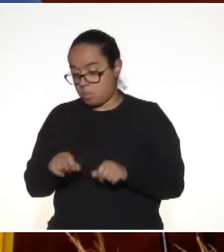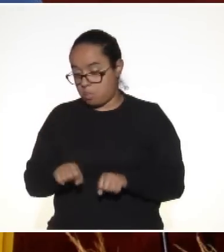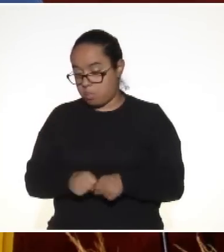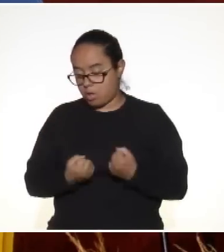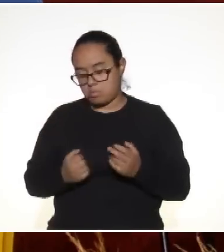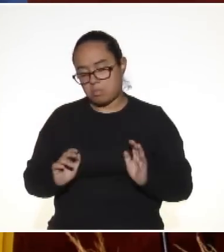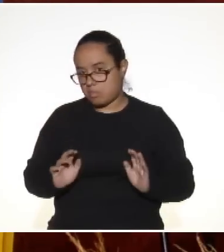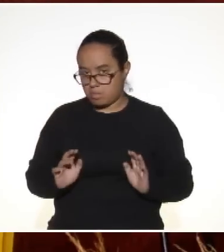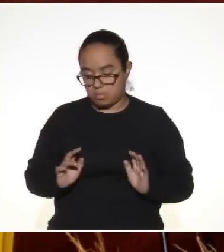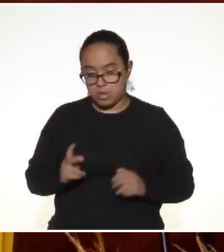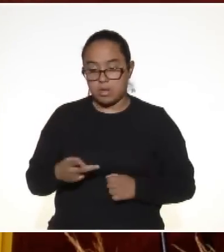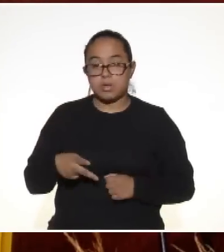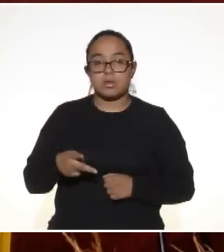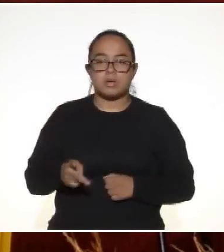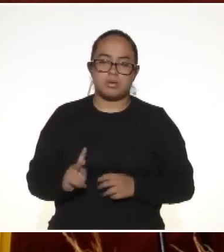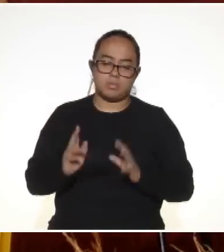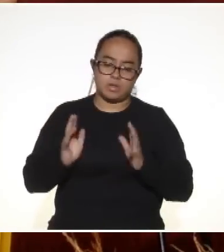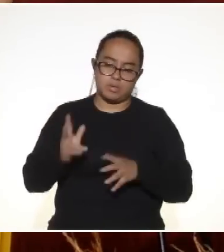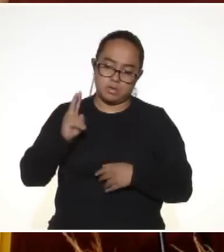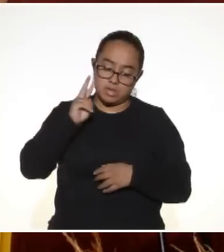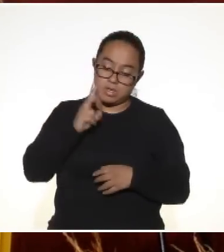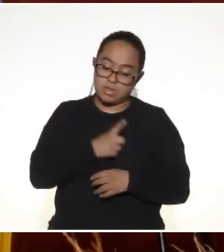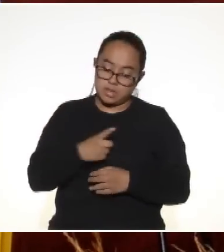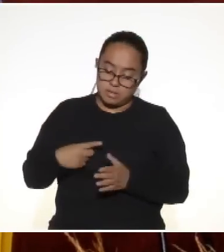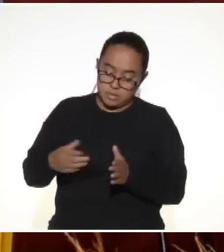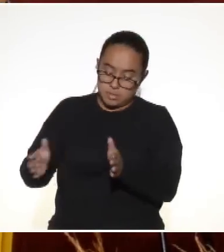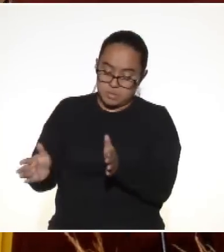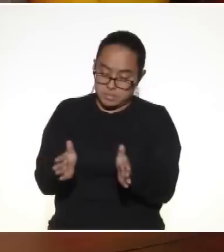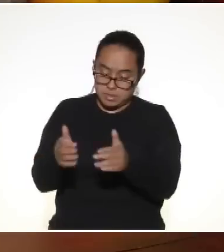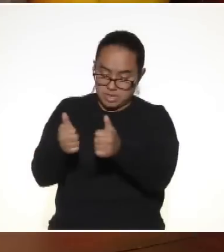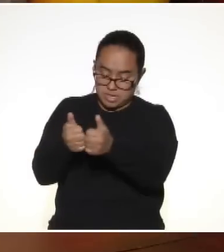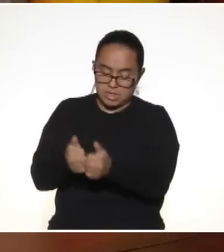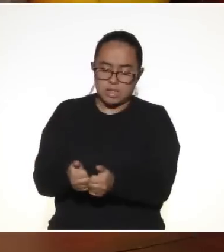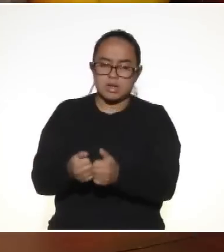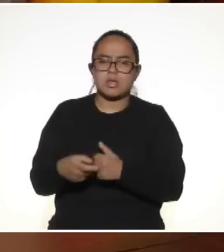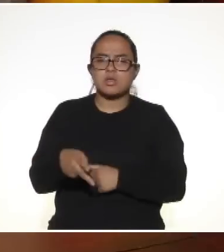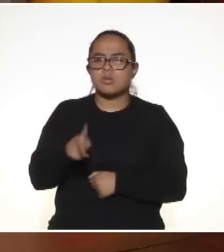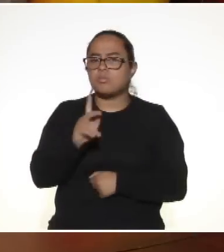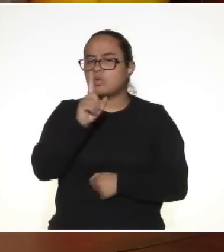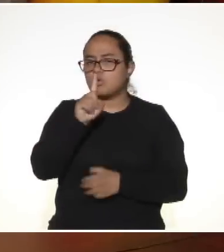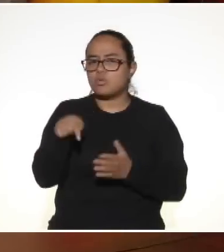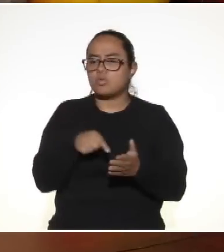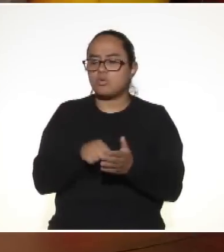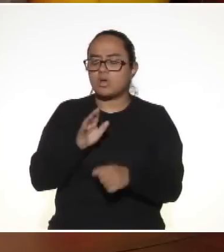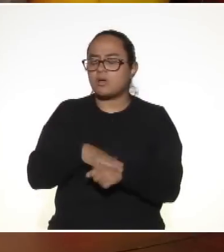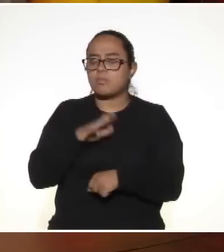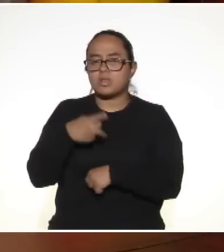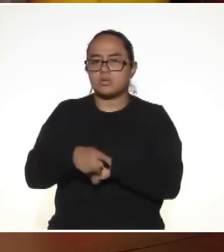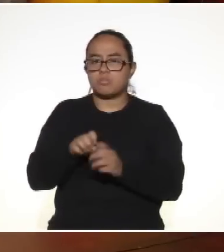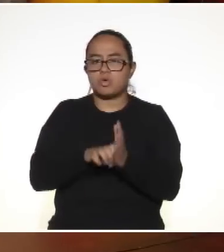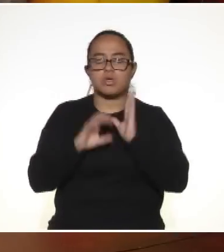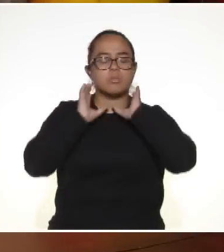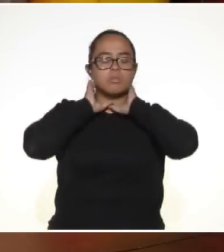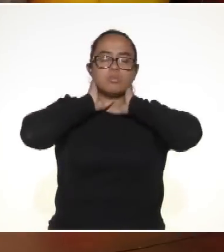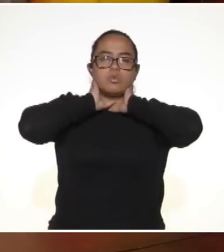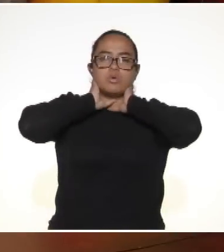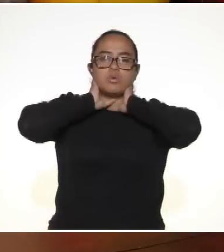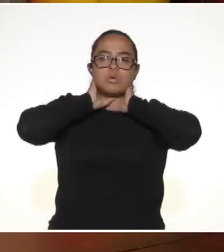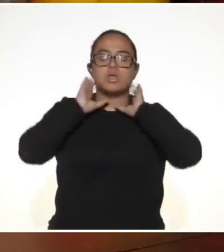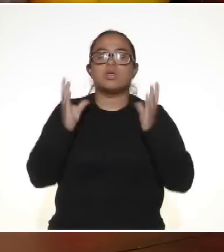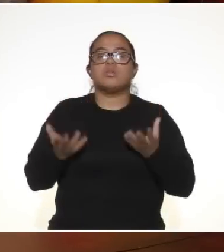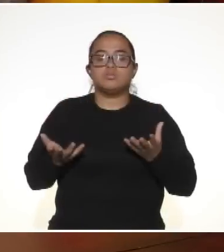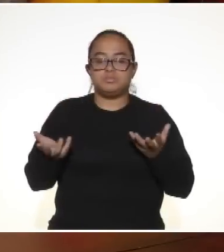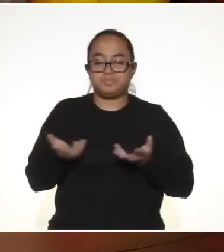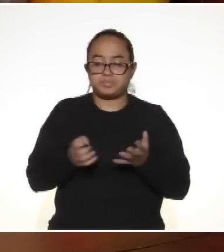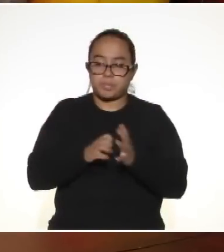pero entonces ya vimos inmovilizarlo. Pero ¿hay algún área que sea más peligrosa que otra? Estoy pensando en el cuello sobre todo. ¿Qué